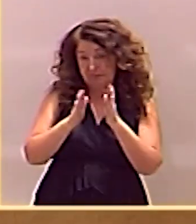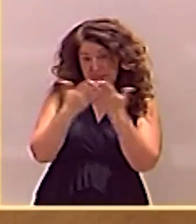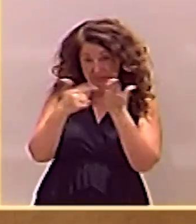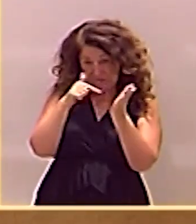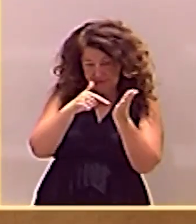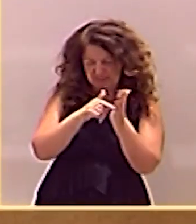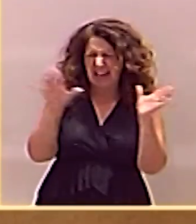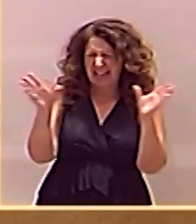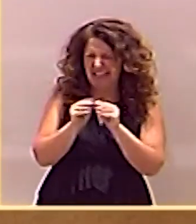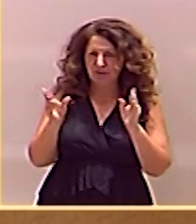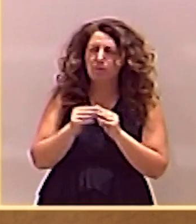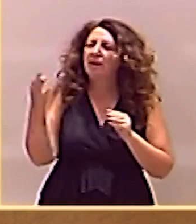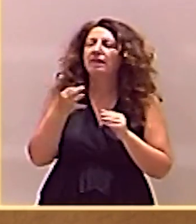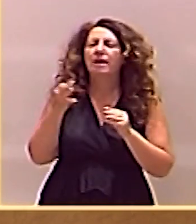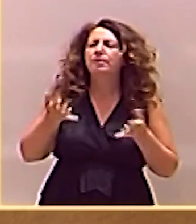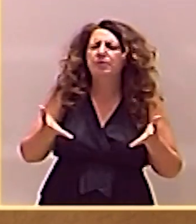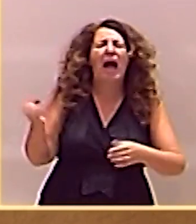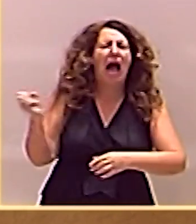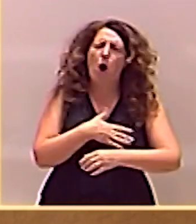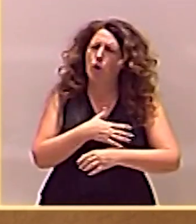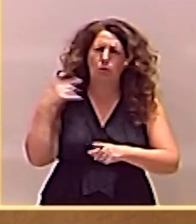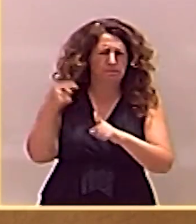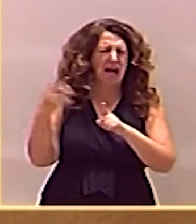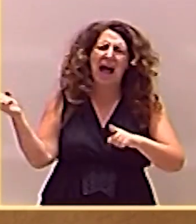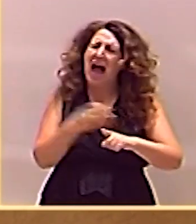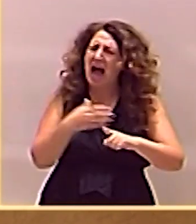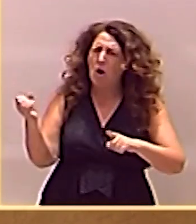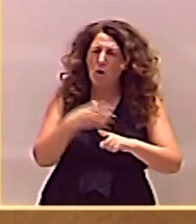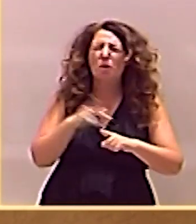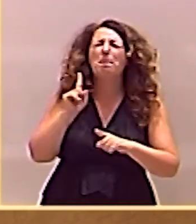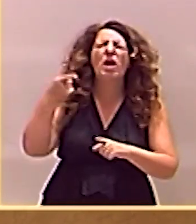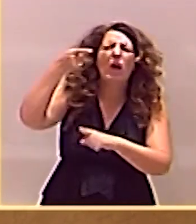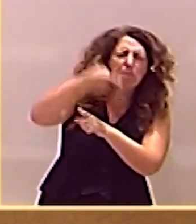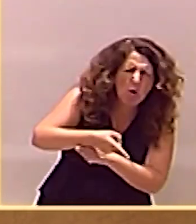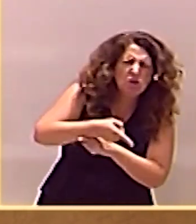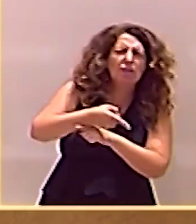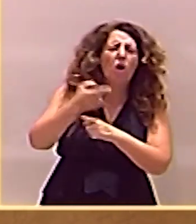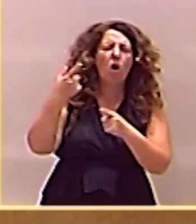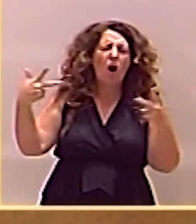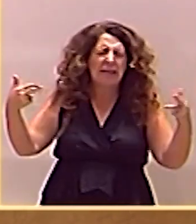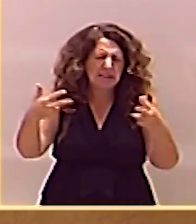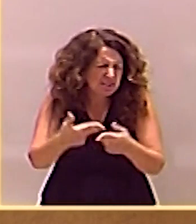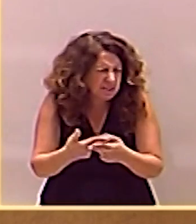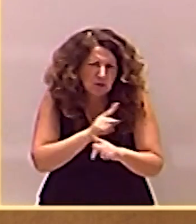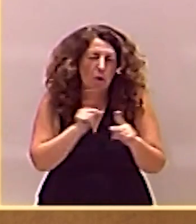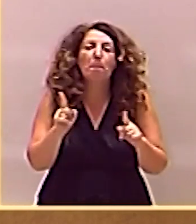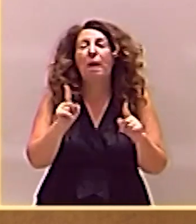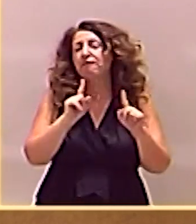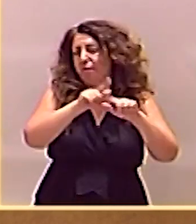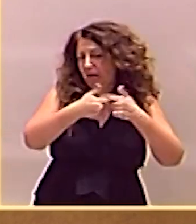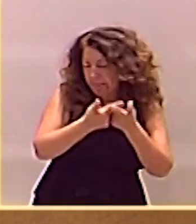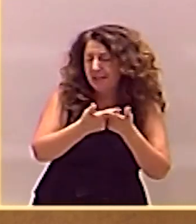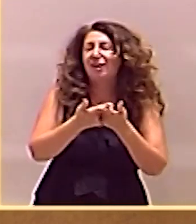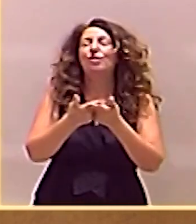estar de acordo. Tenemos que seguir impulsando o ahorro, sin dúda. Lo que non quere dicir imposiciones ni restricciones a familias e empresas, pero sí